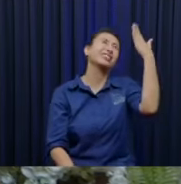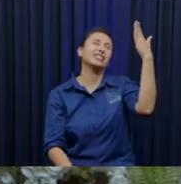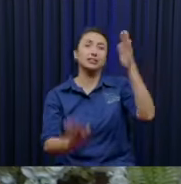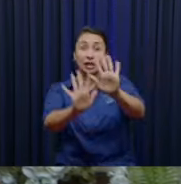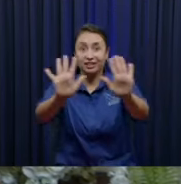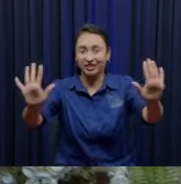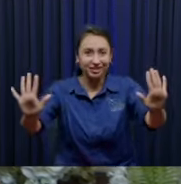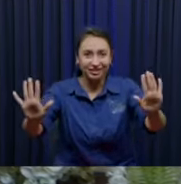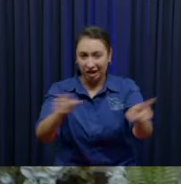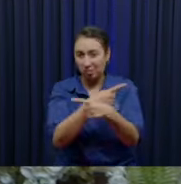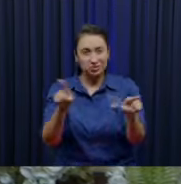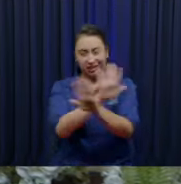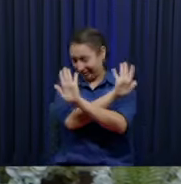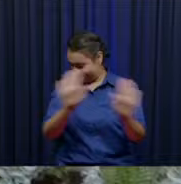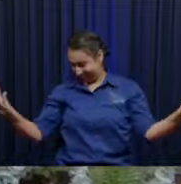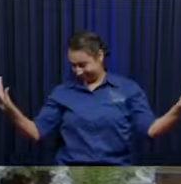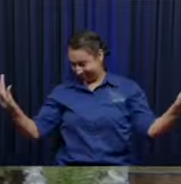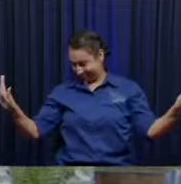ya.